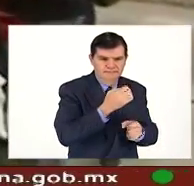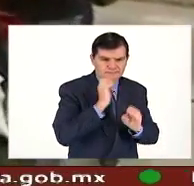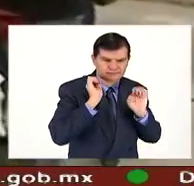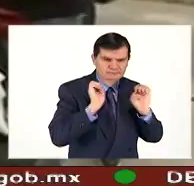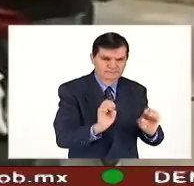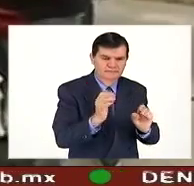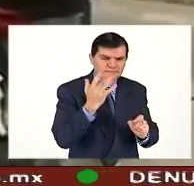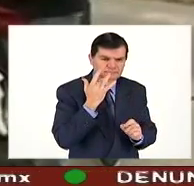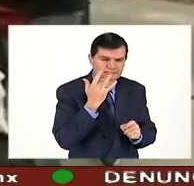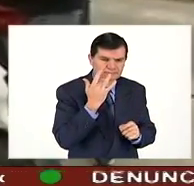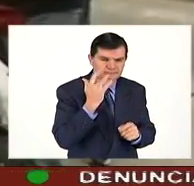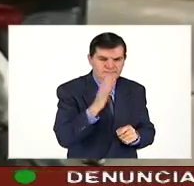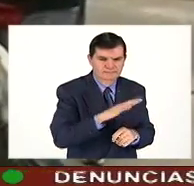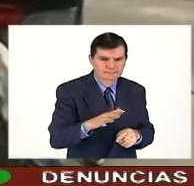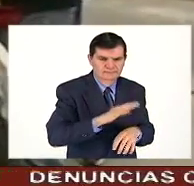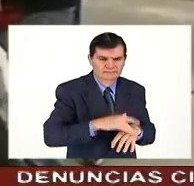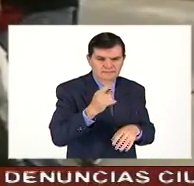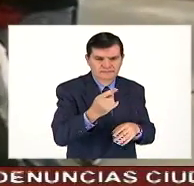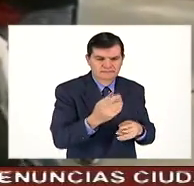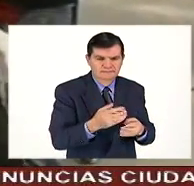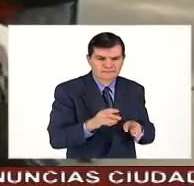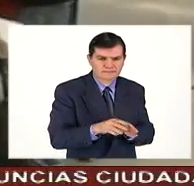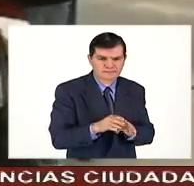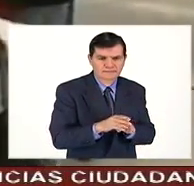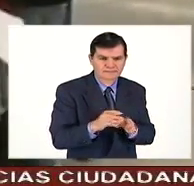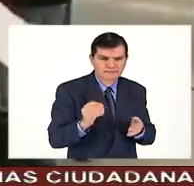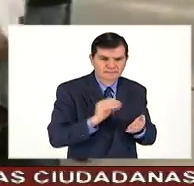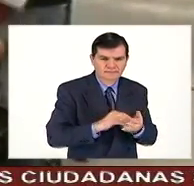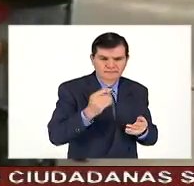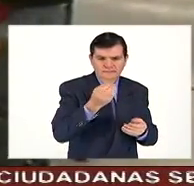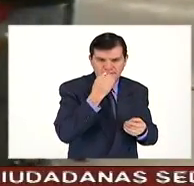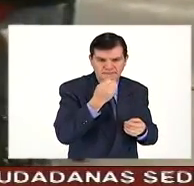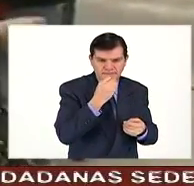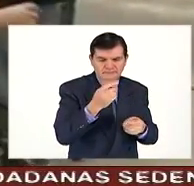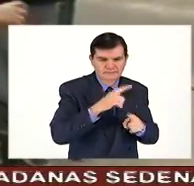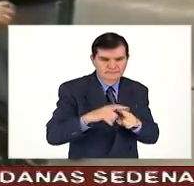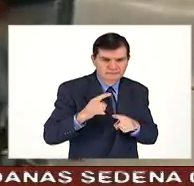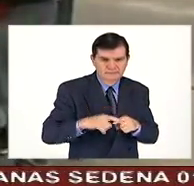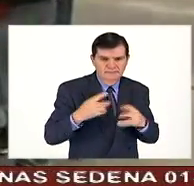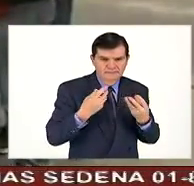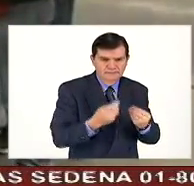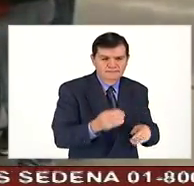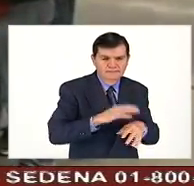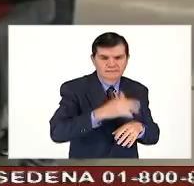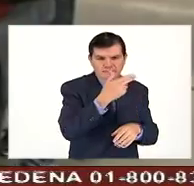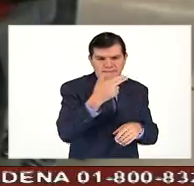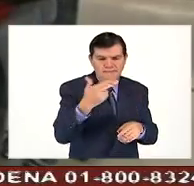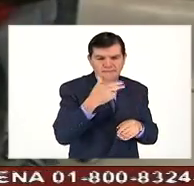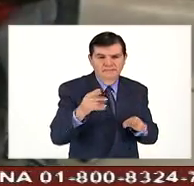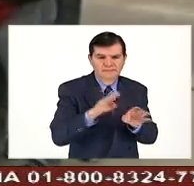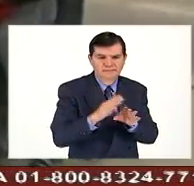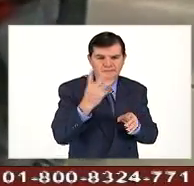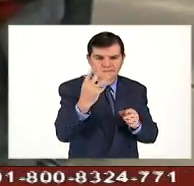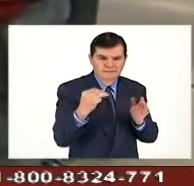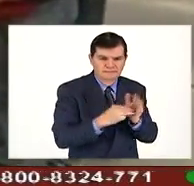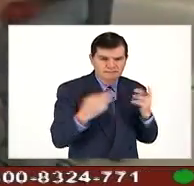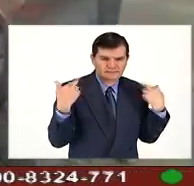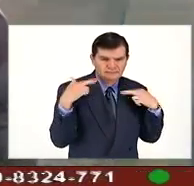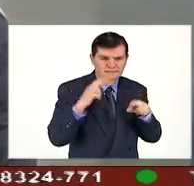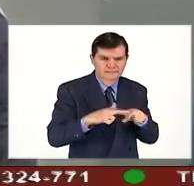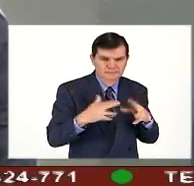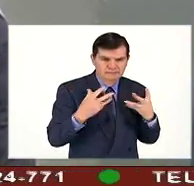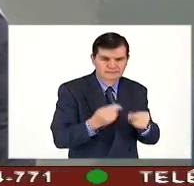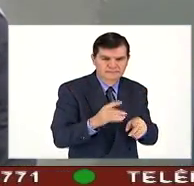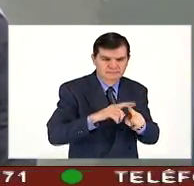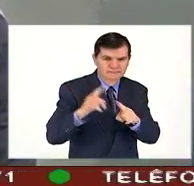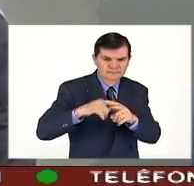fueron utilizados tres hoteles de la zona Diamante, la alimentación y los viáticos para hospedar a los más de 3,000 maestros provenientes de